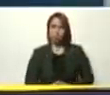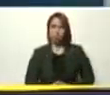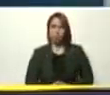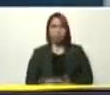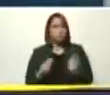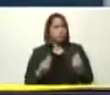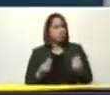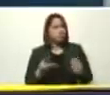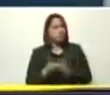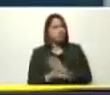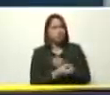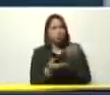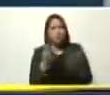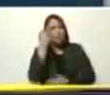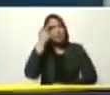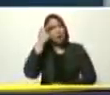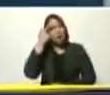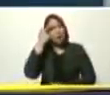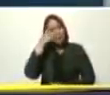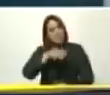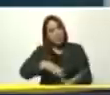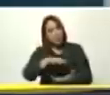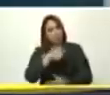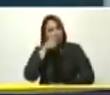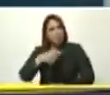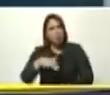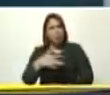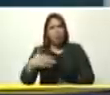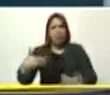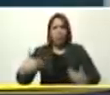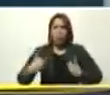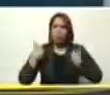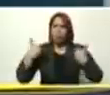¿Cómo es que ustedes saben los problemas que el pueblo padece?